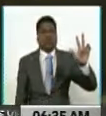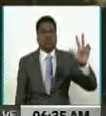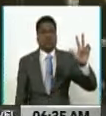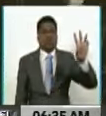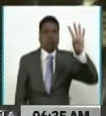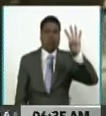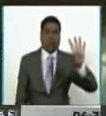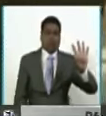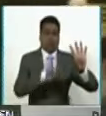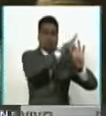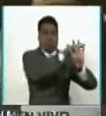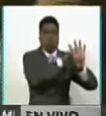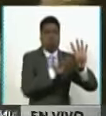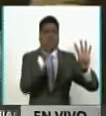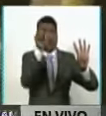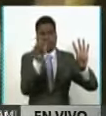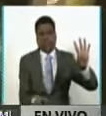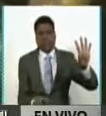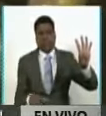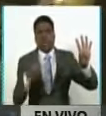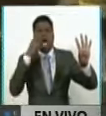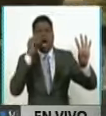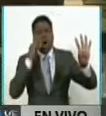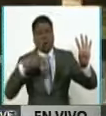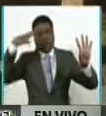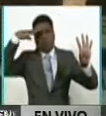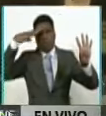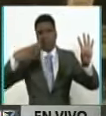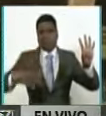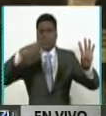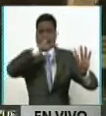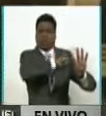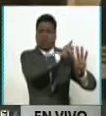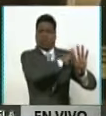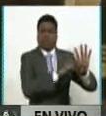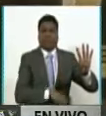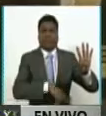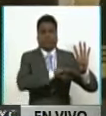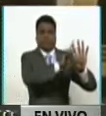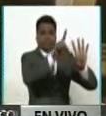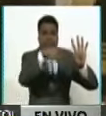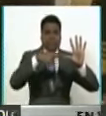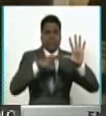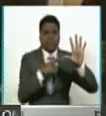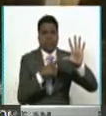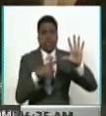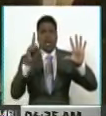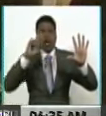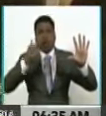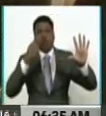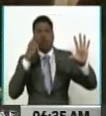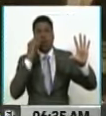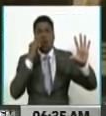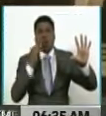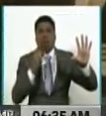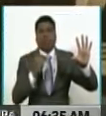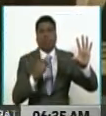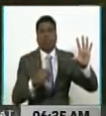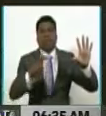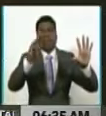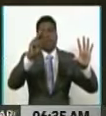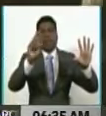El ciudadano mayor general Juan de Jesús García Tuisén, comandante general del Ejército. El ciudadano almirante Orlando Miguel Maneiro Gaspar, comandante general de la